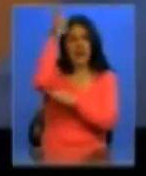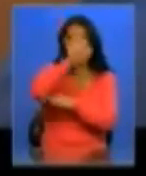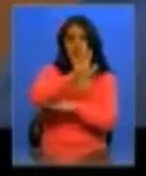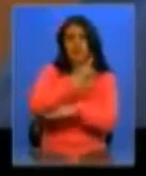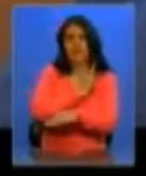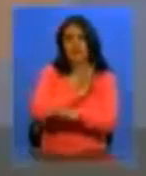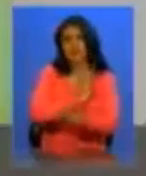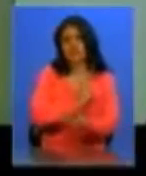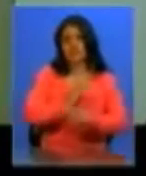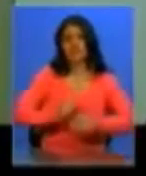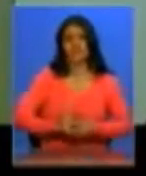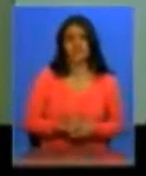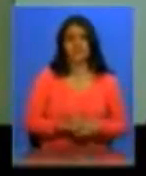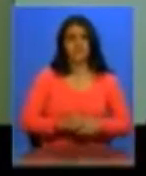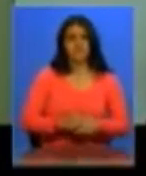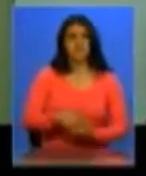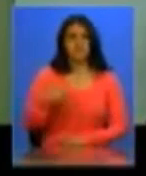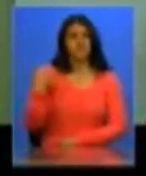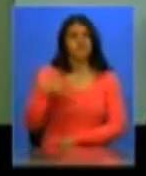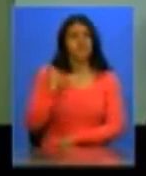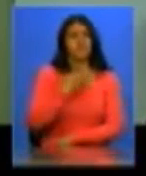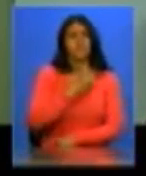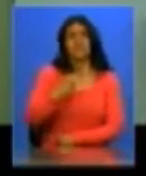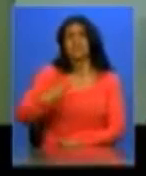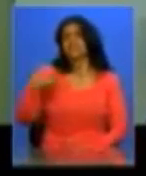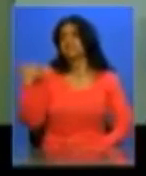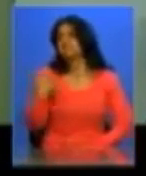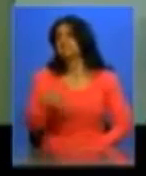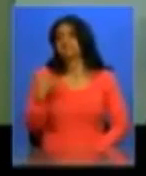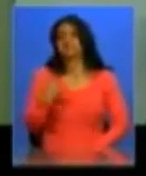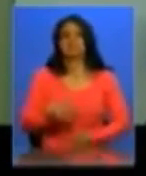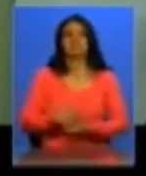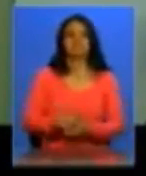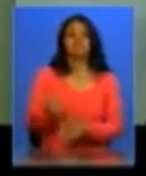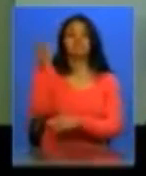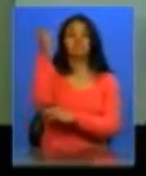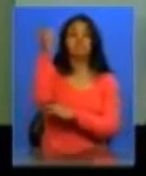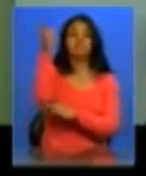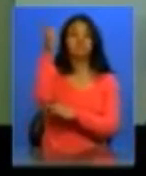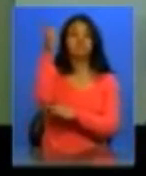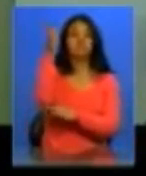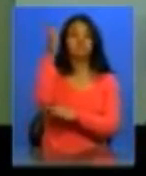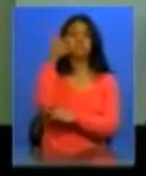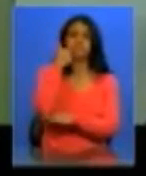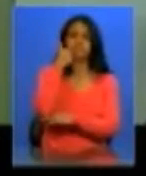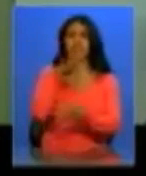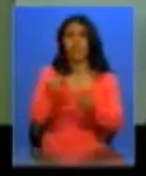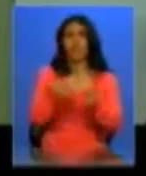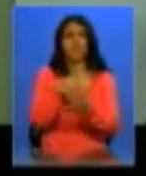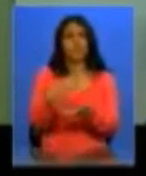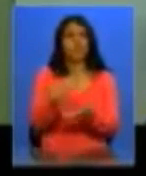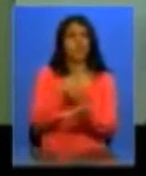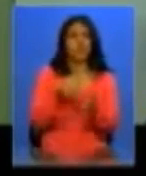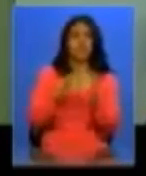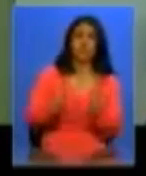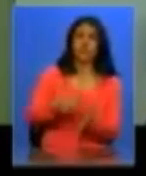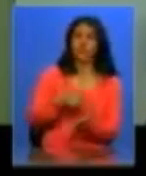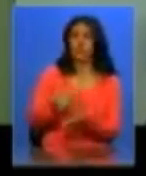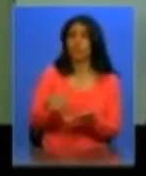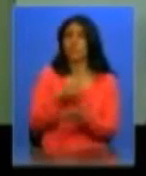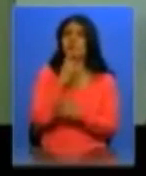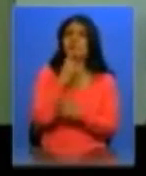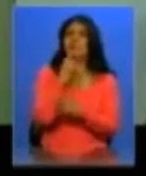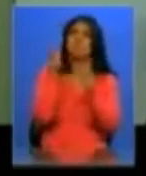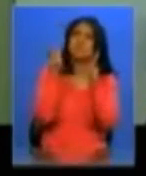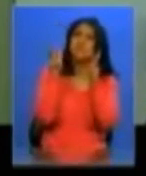su universidad. Nuestro presidente nos pudo hablar, fue sacarnos muchas incógnitas a nosotros como estudiantes y también